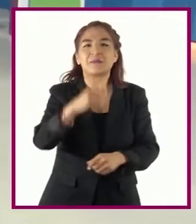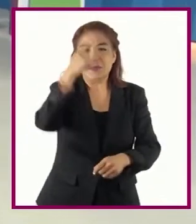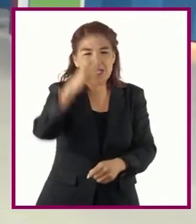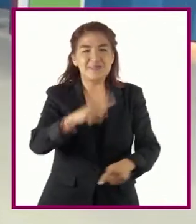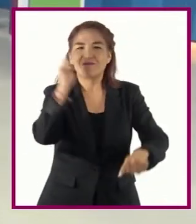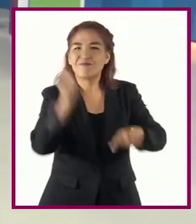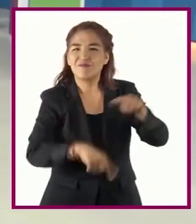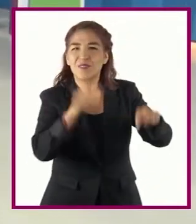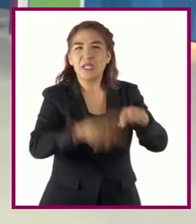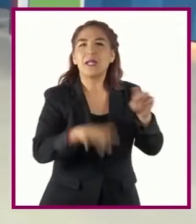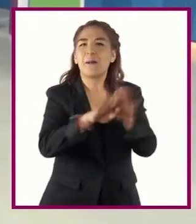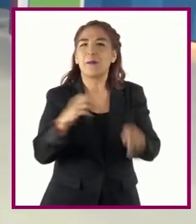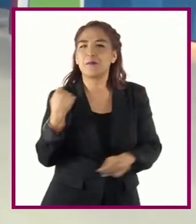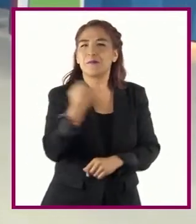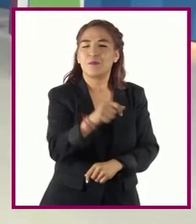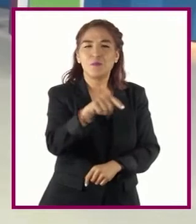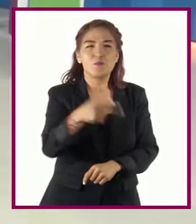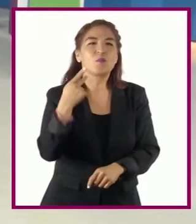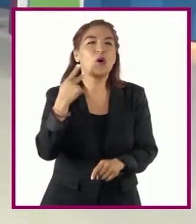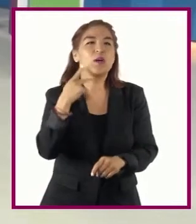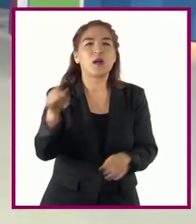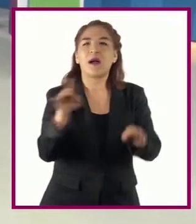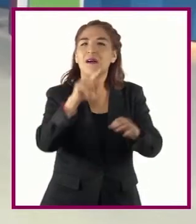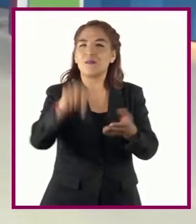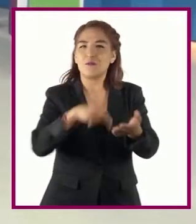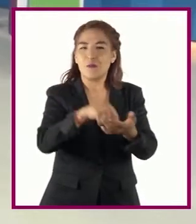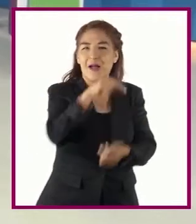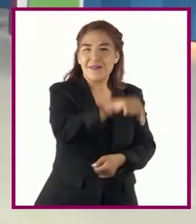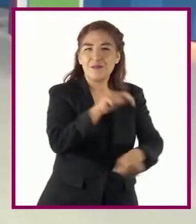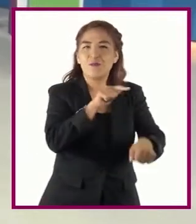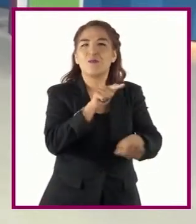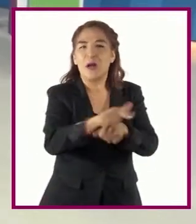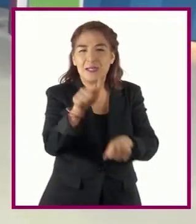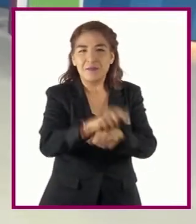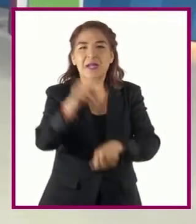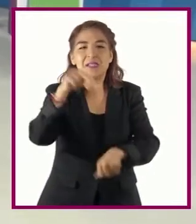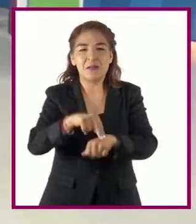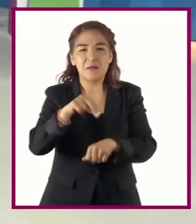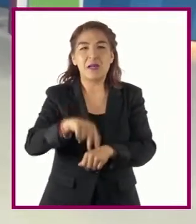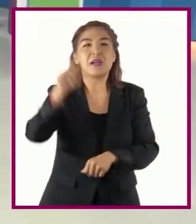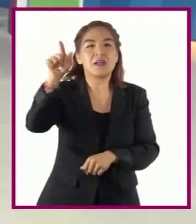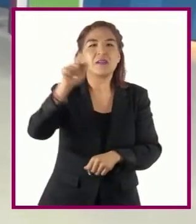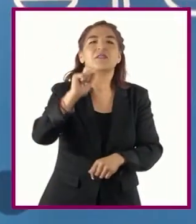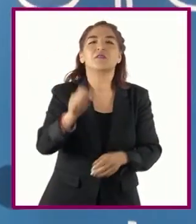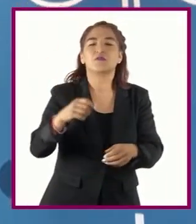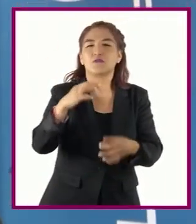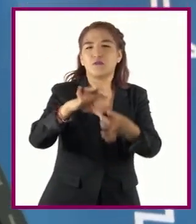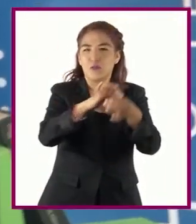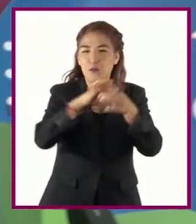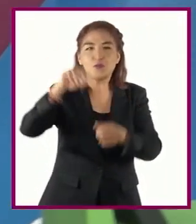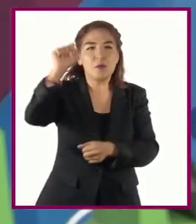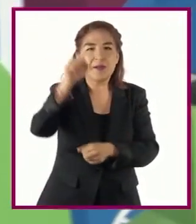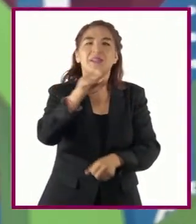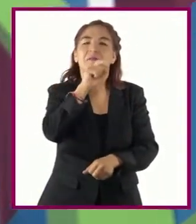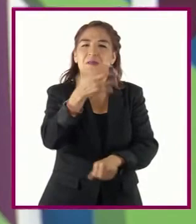su hegemonía política en la región, los Estados Unidos de América y la Unión Soviética.